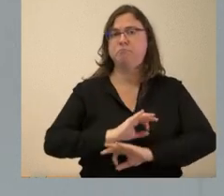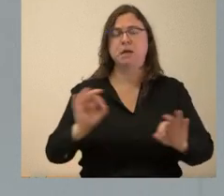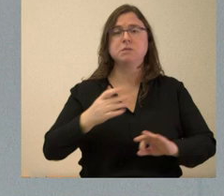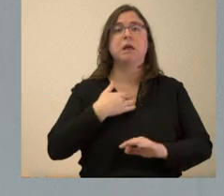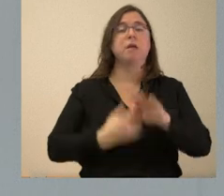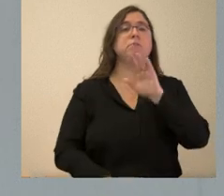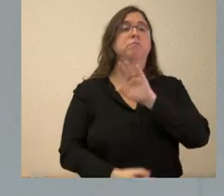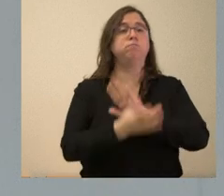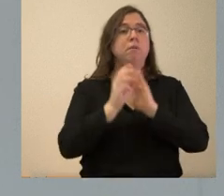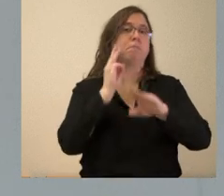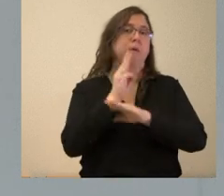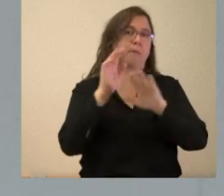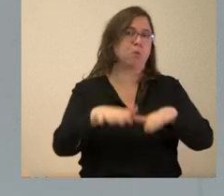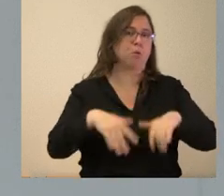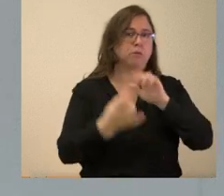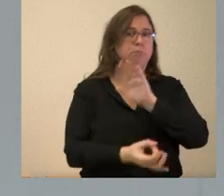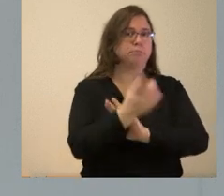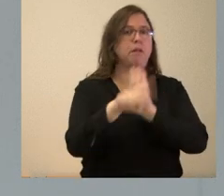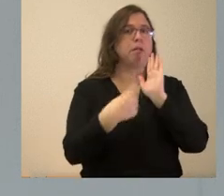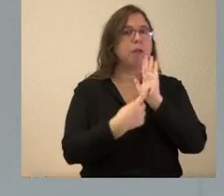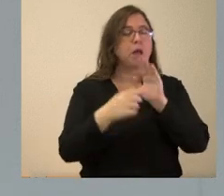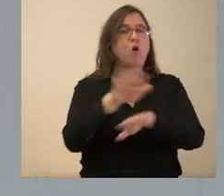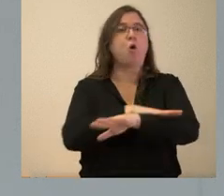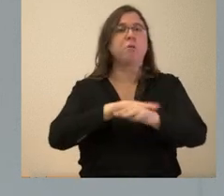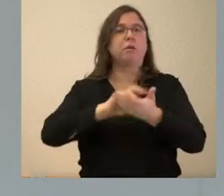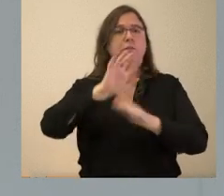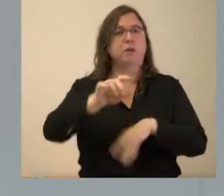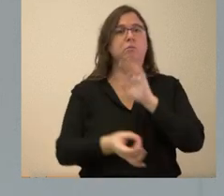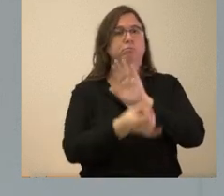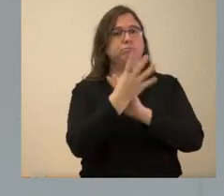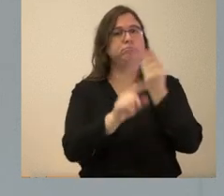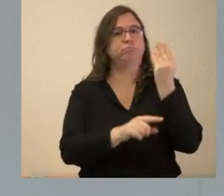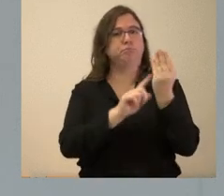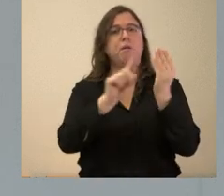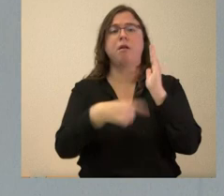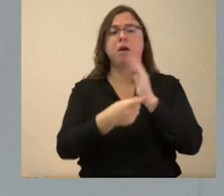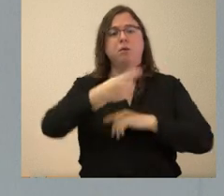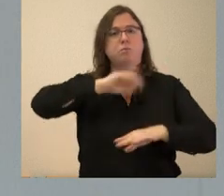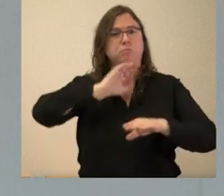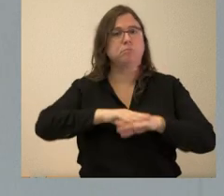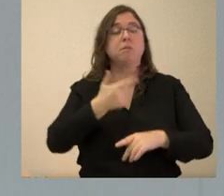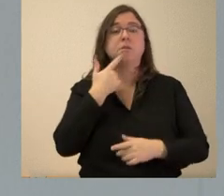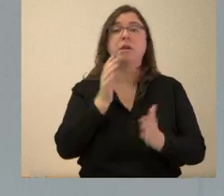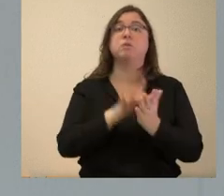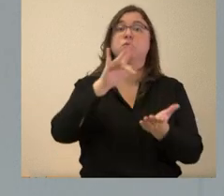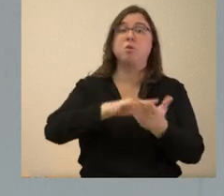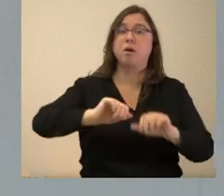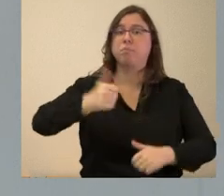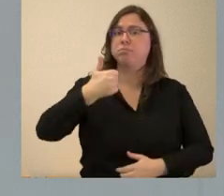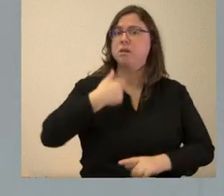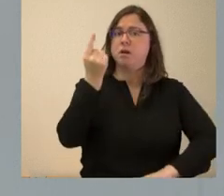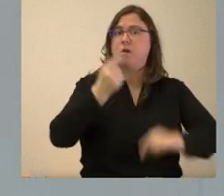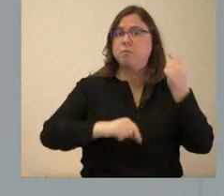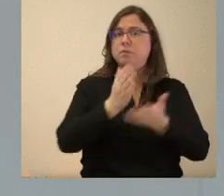emanan del parlamento autonómico las leyes que emanan del gobierno de Castilla y león el gobierno de castillero lógicamente en la medida en que se ha aprobado los presupuestos